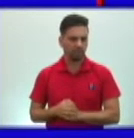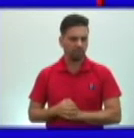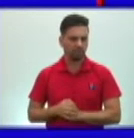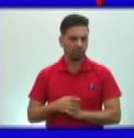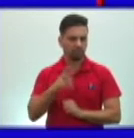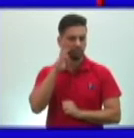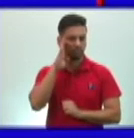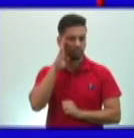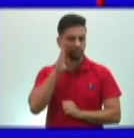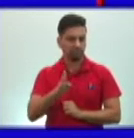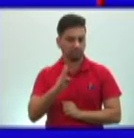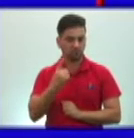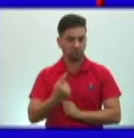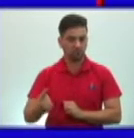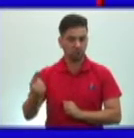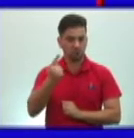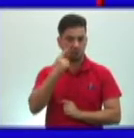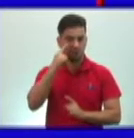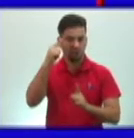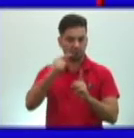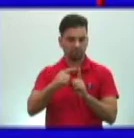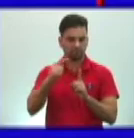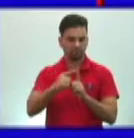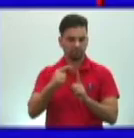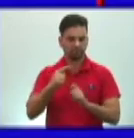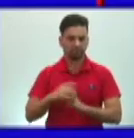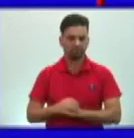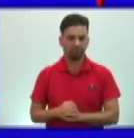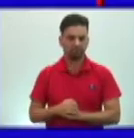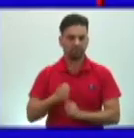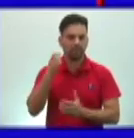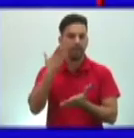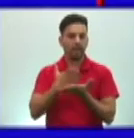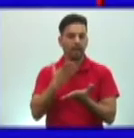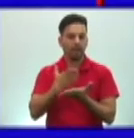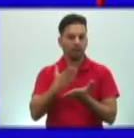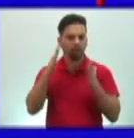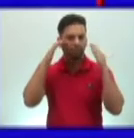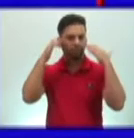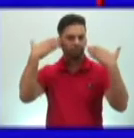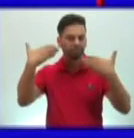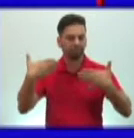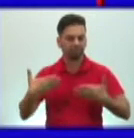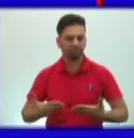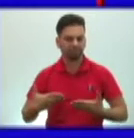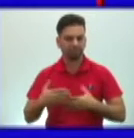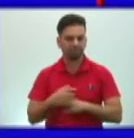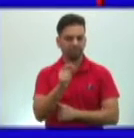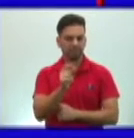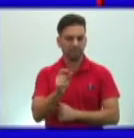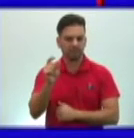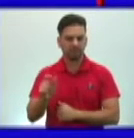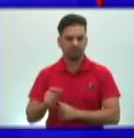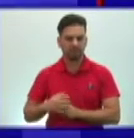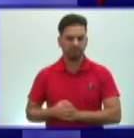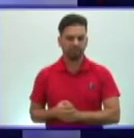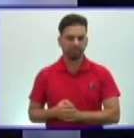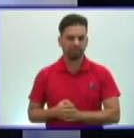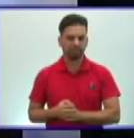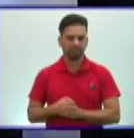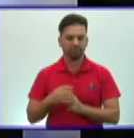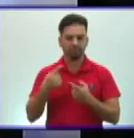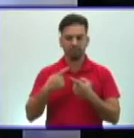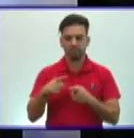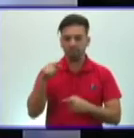enfoca en una sola condición, en la condición educativa y de conciencia de los sujetos. Pero la